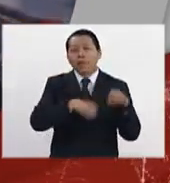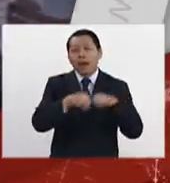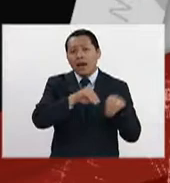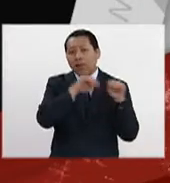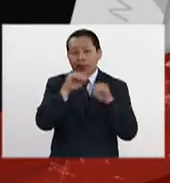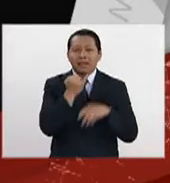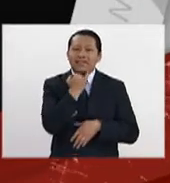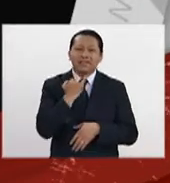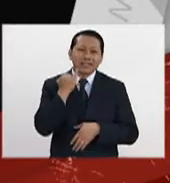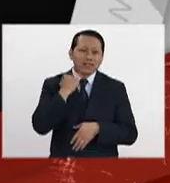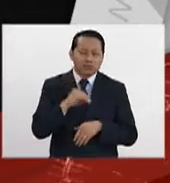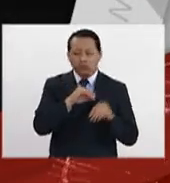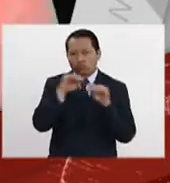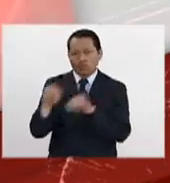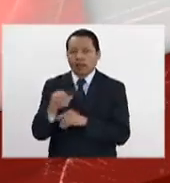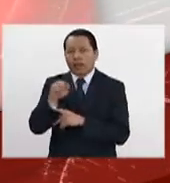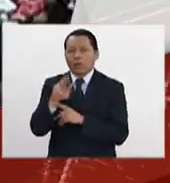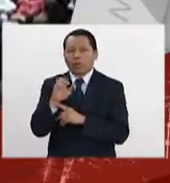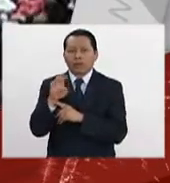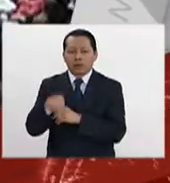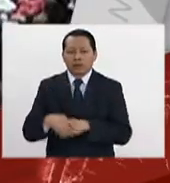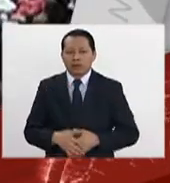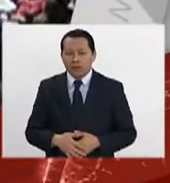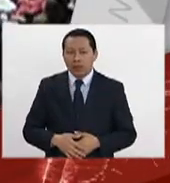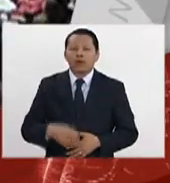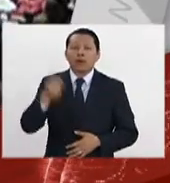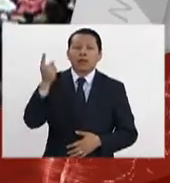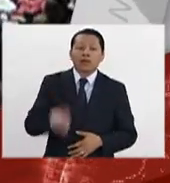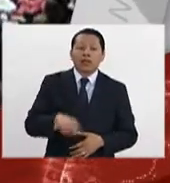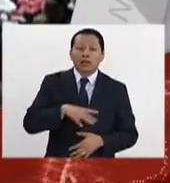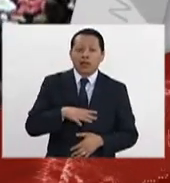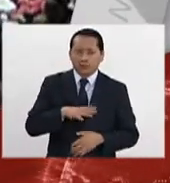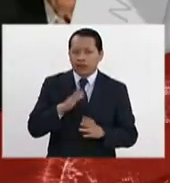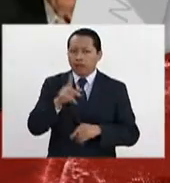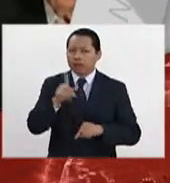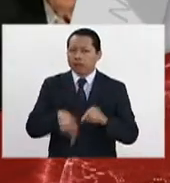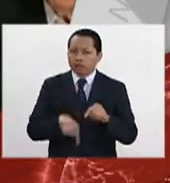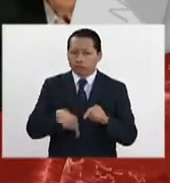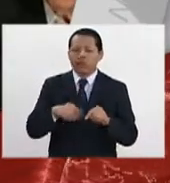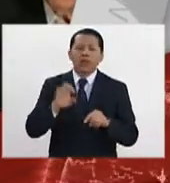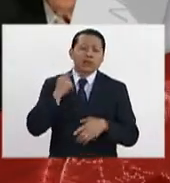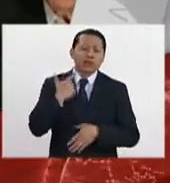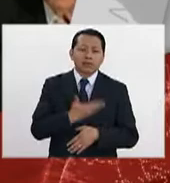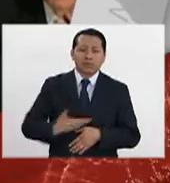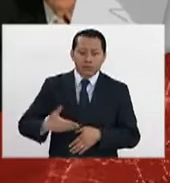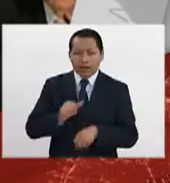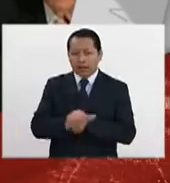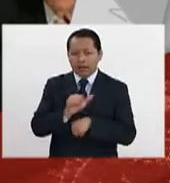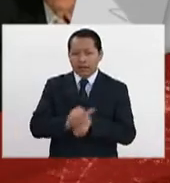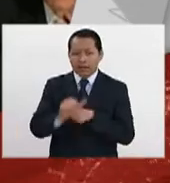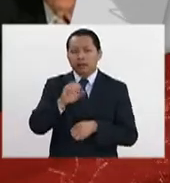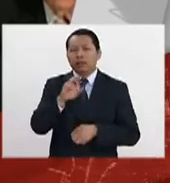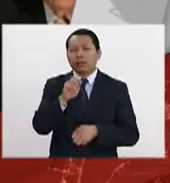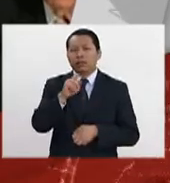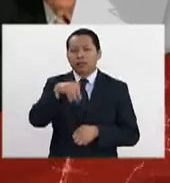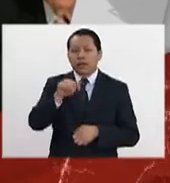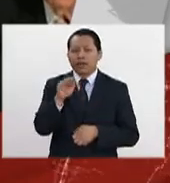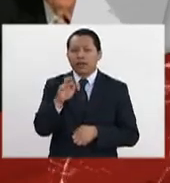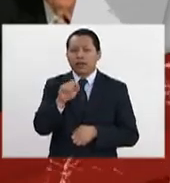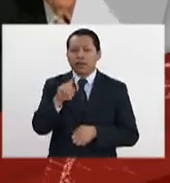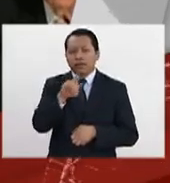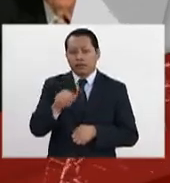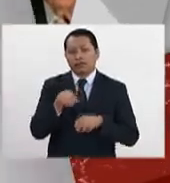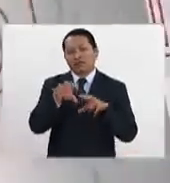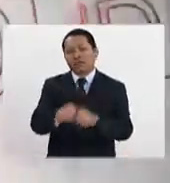Israel a Jerusalén. Ordenan el desafuero y arresto contra la expresidenta de Argentina, Cristina Fernández